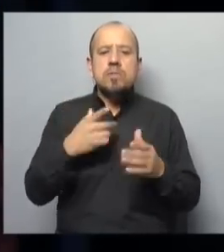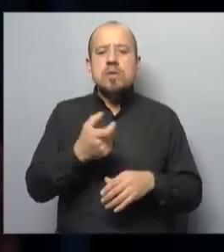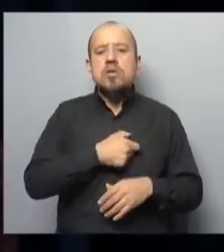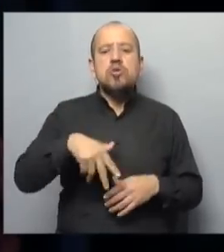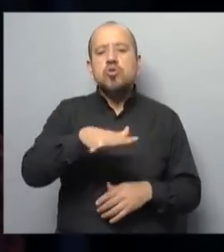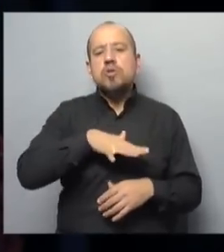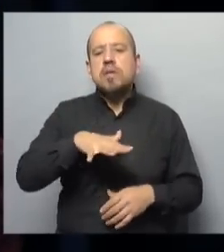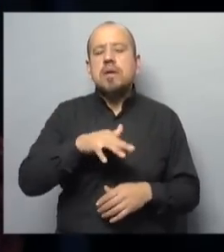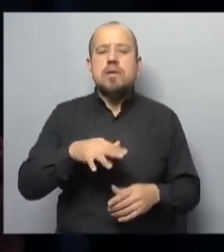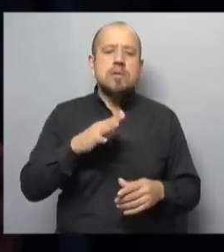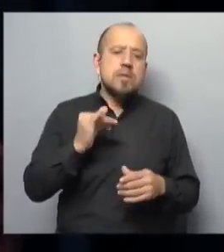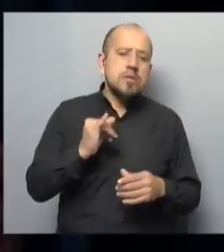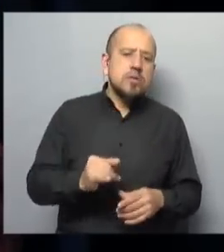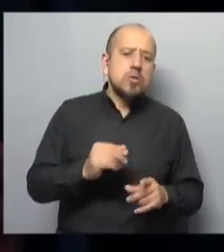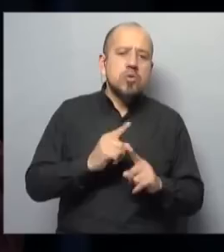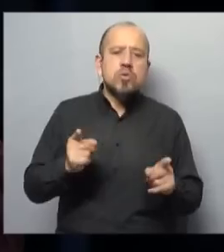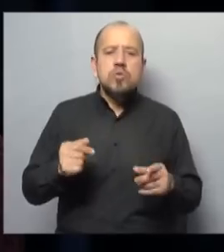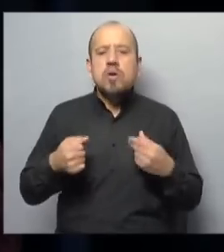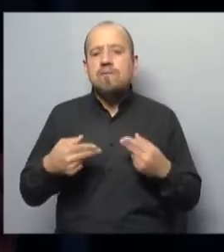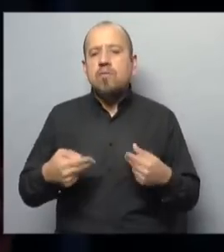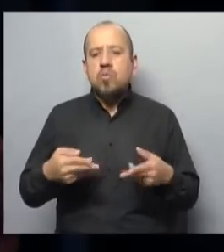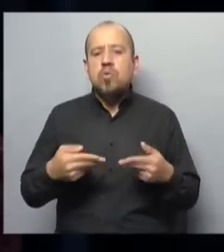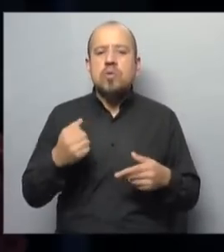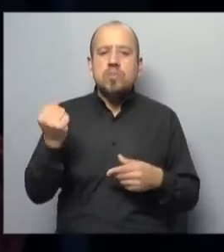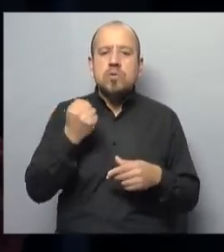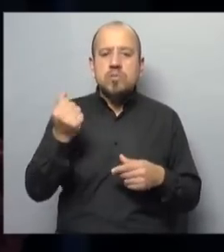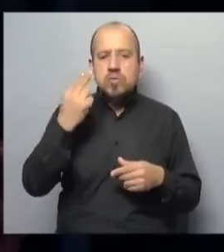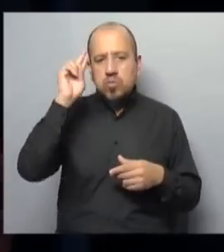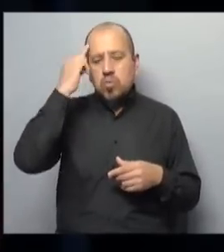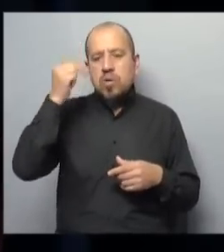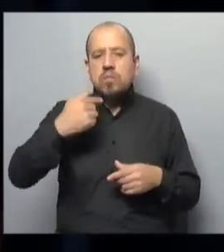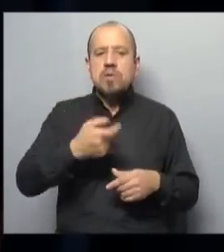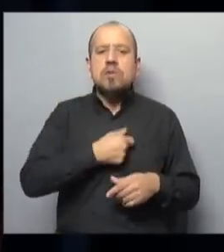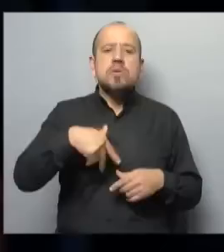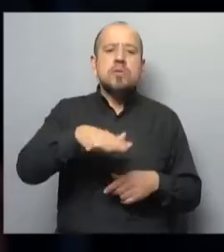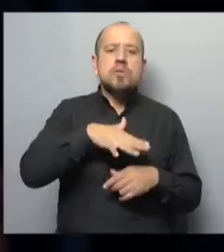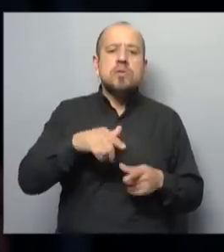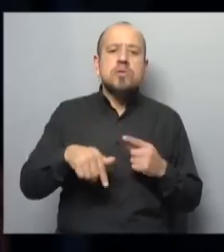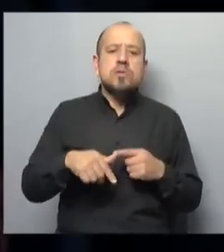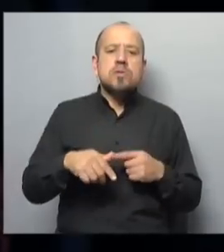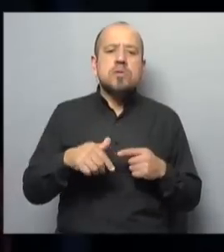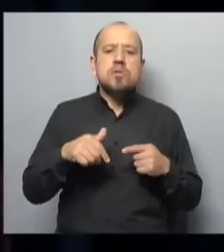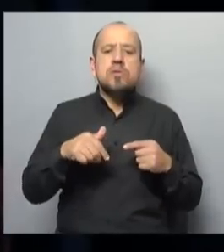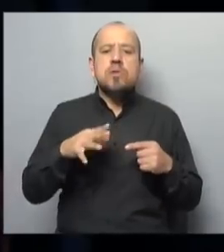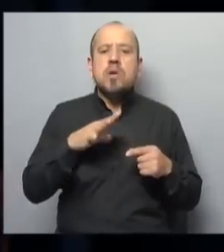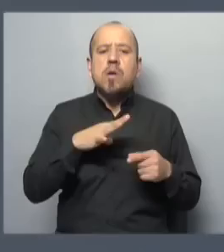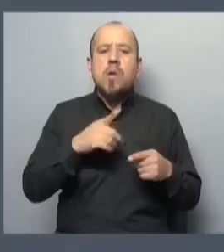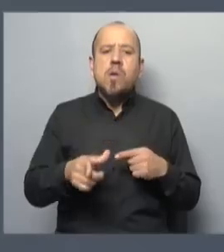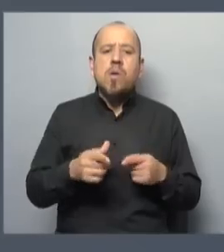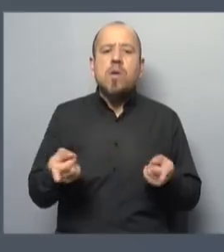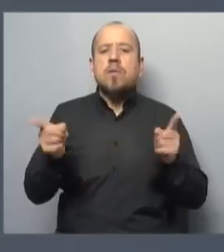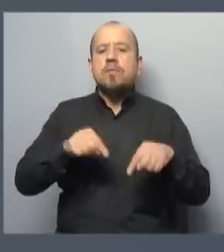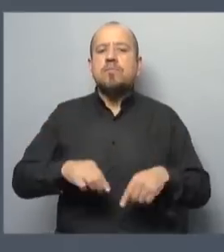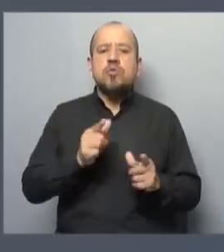si tiene o no el fútbol para la sociedad uruguaya en particular en estos días vivimos la venida de